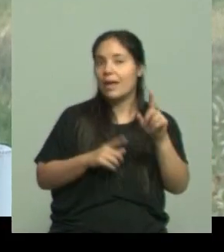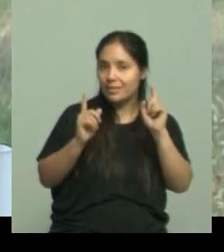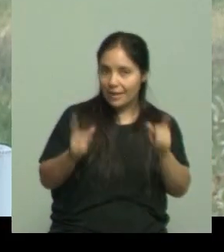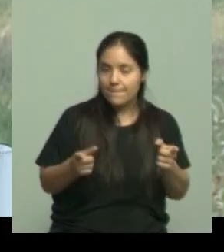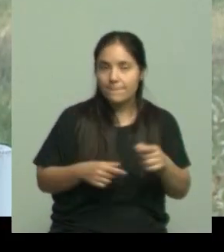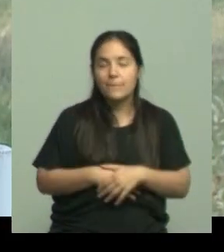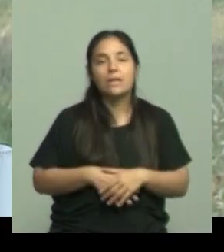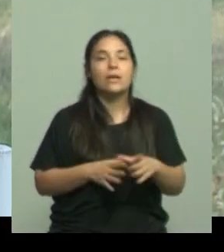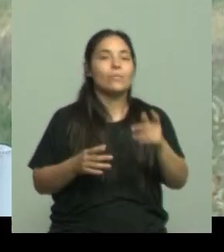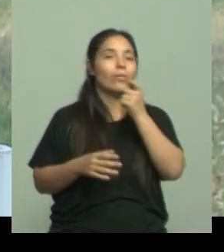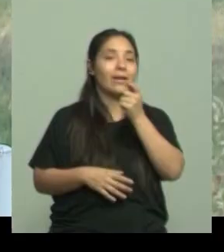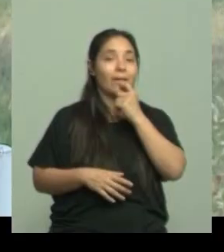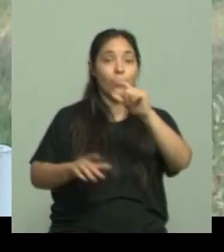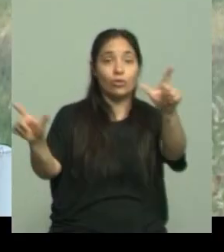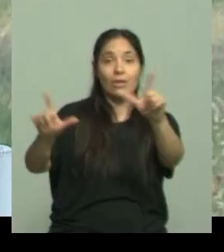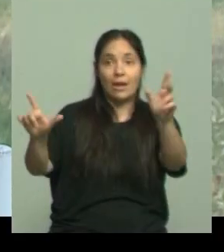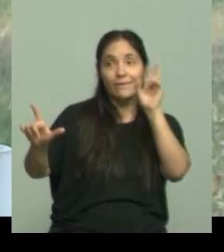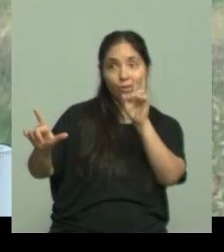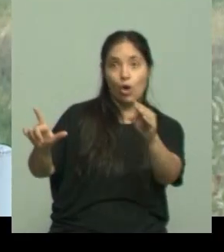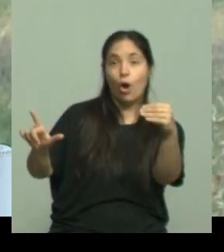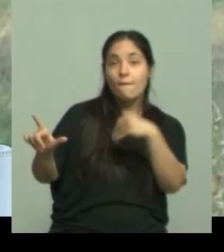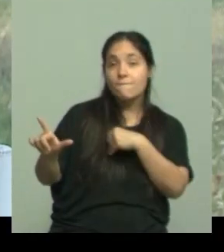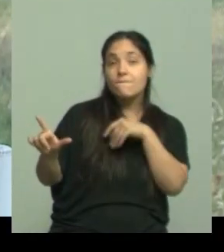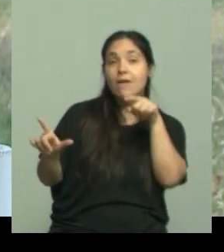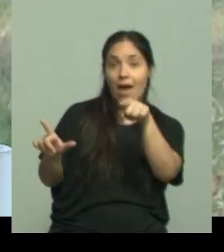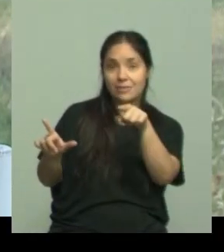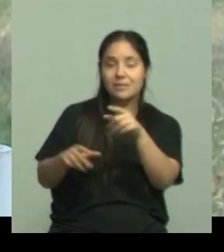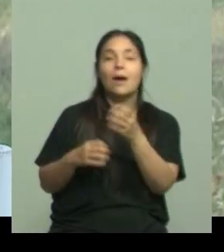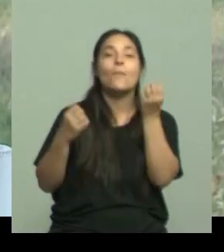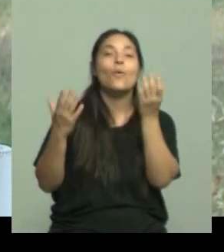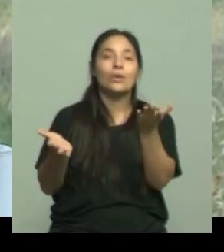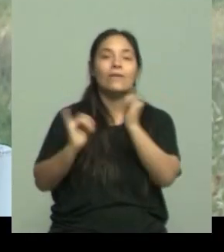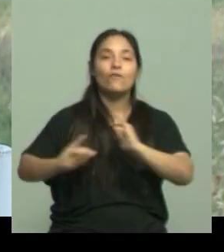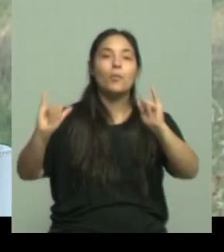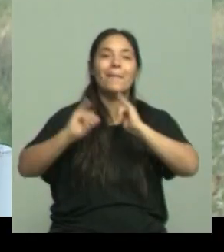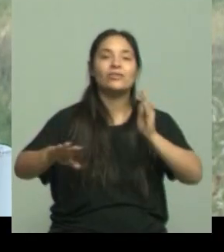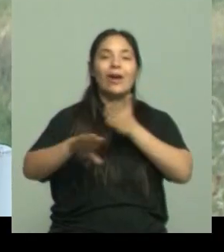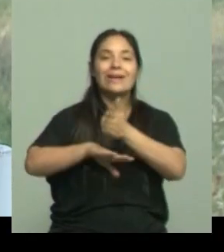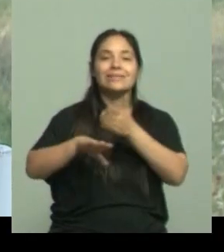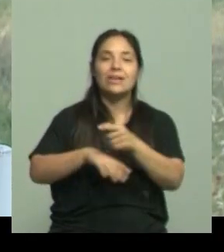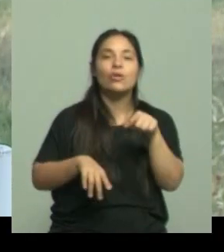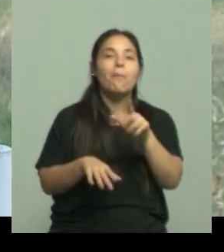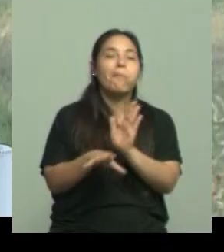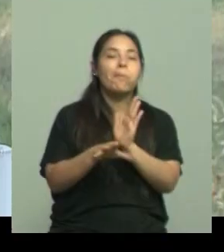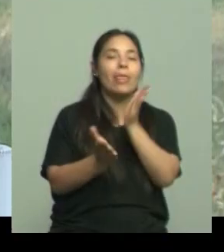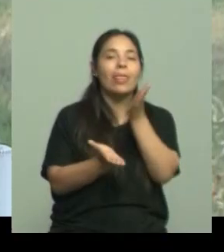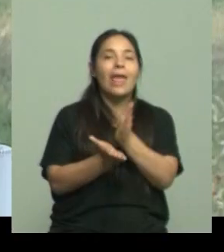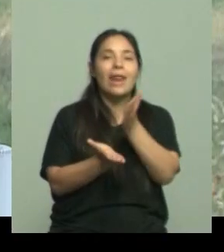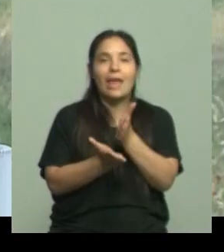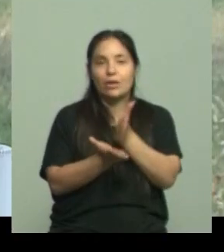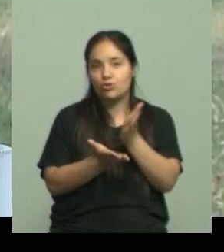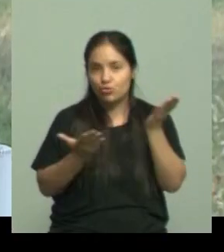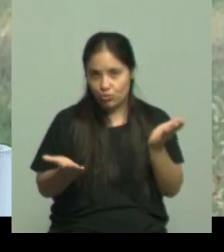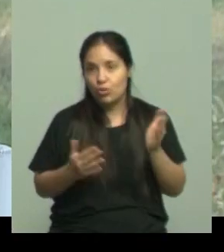Claro. Mantenerse confiado en lo que está hablando, porque es información, un derecho, el derecho a la información y el derecho